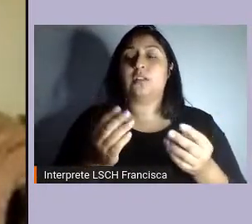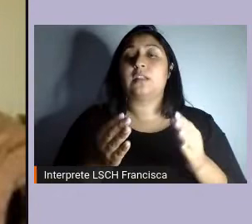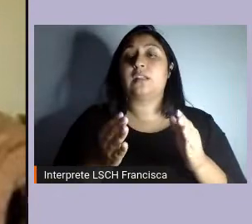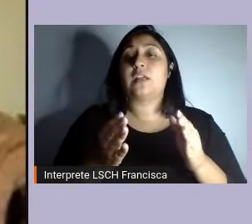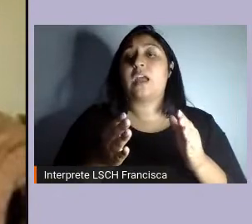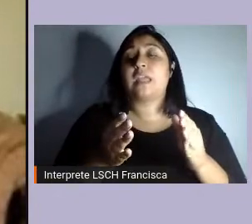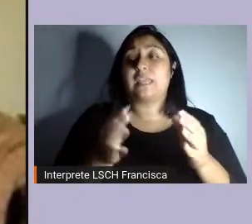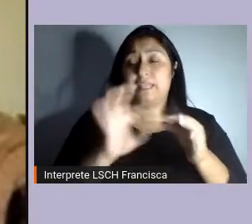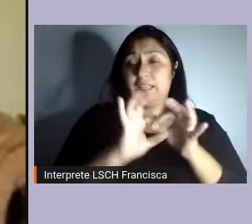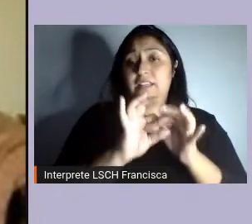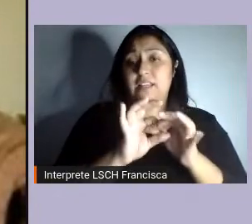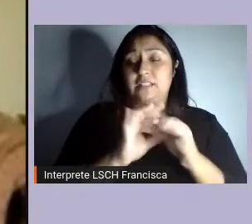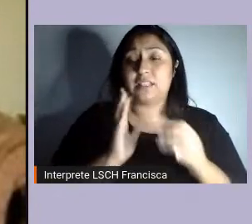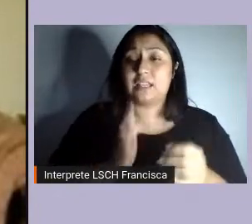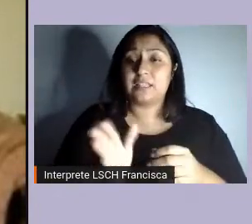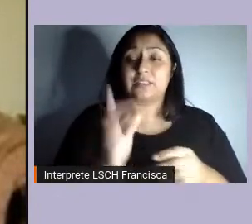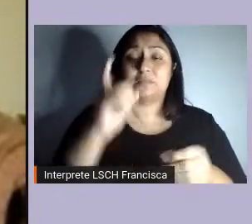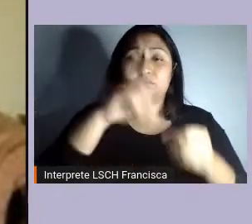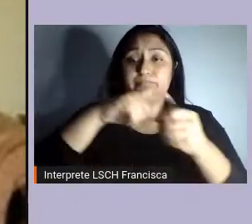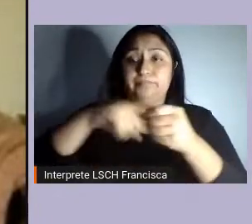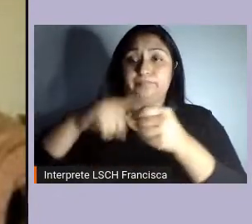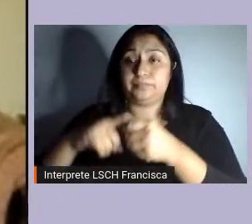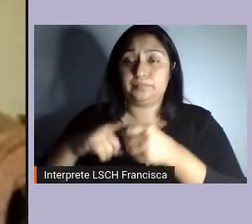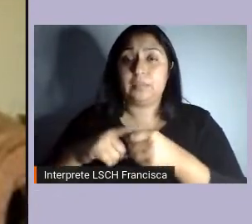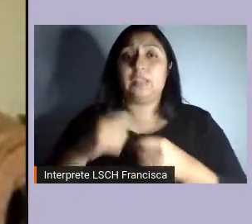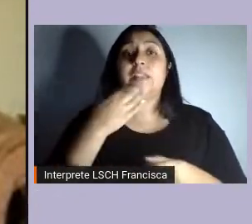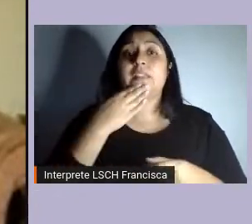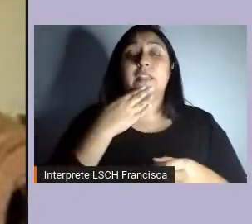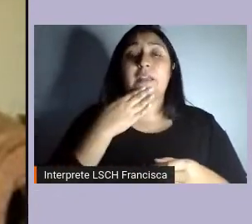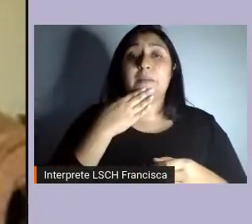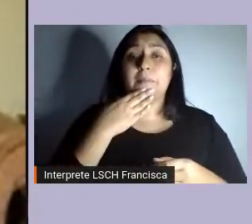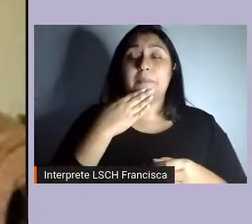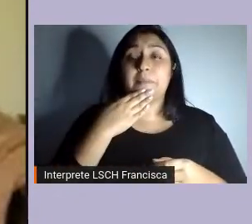siguieron, a quienes alentaron también al Museo Violeta Parra, que